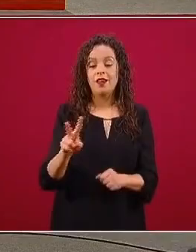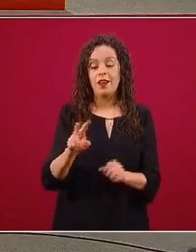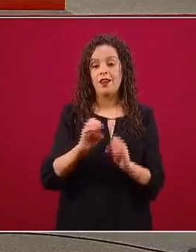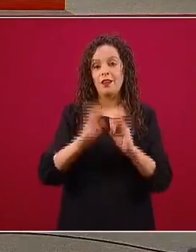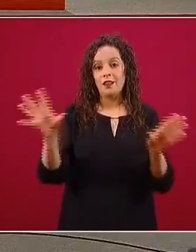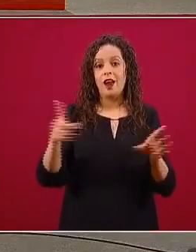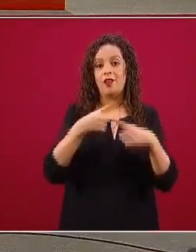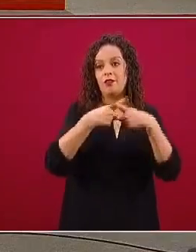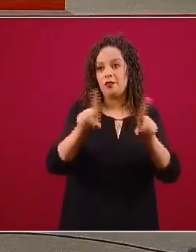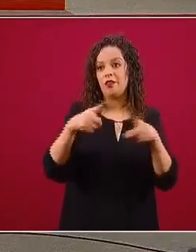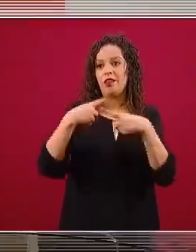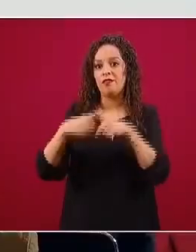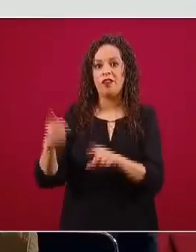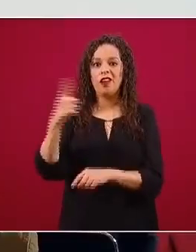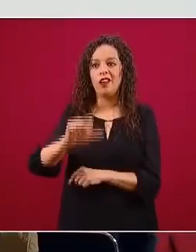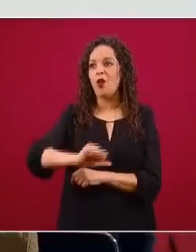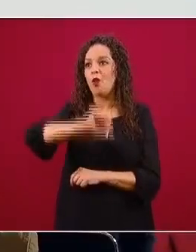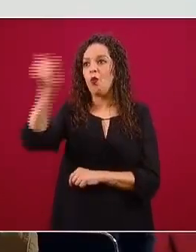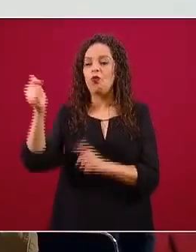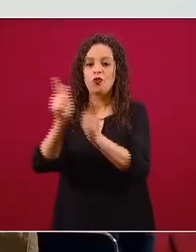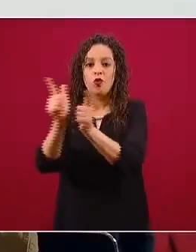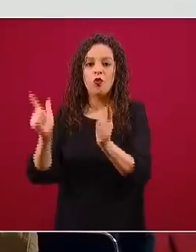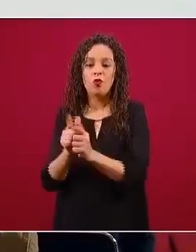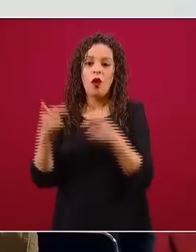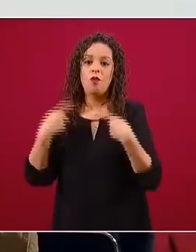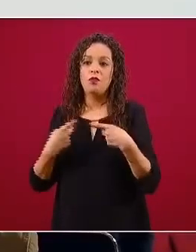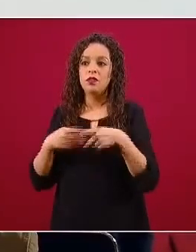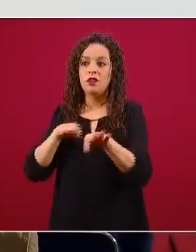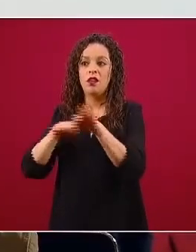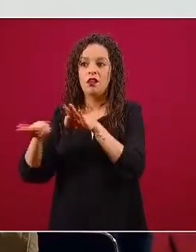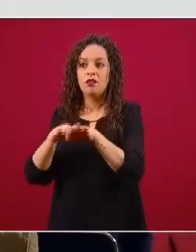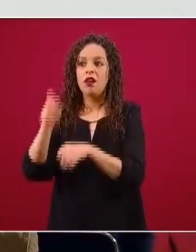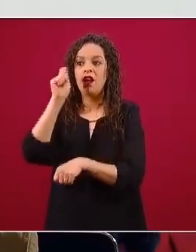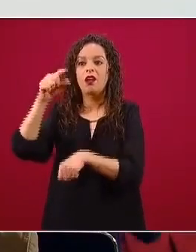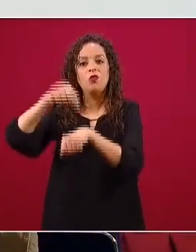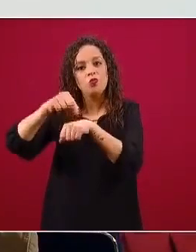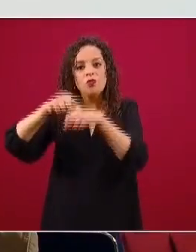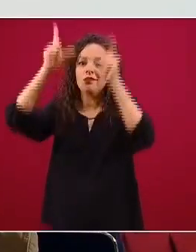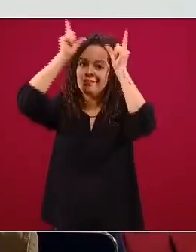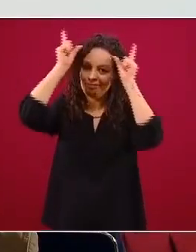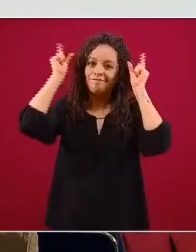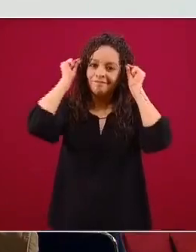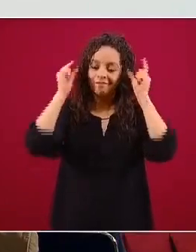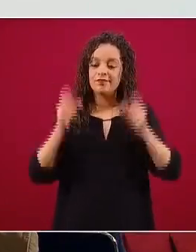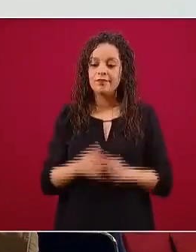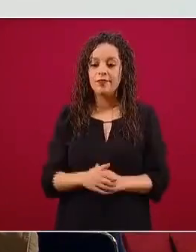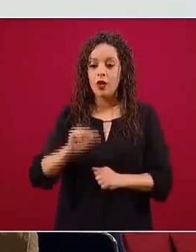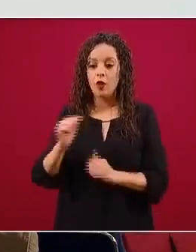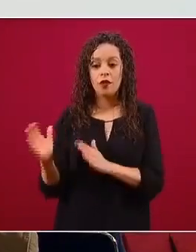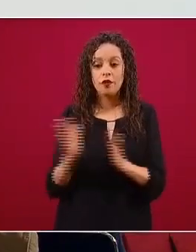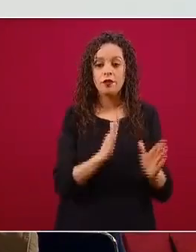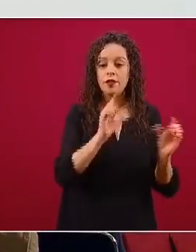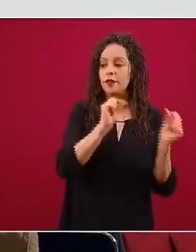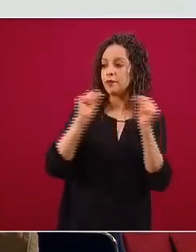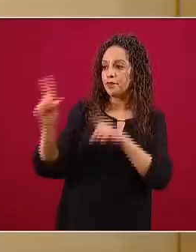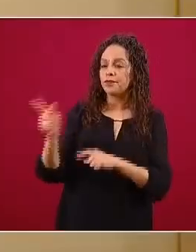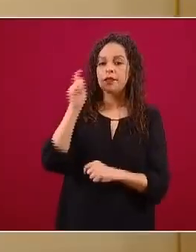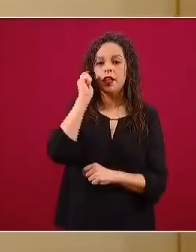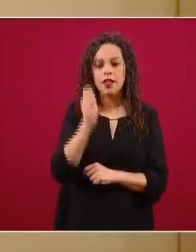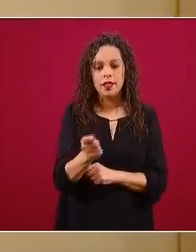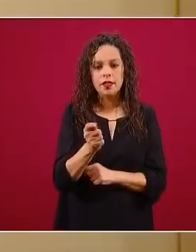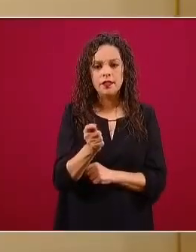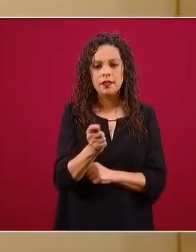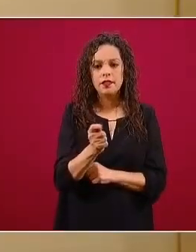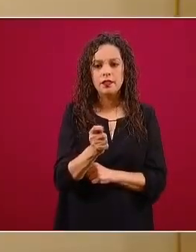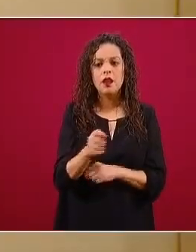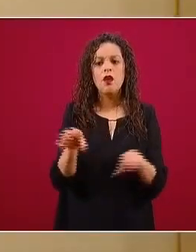relación a otros grupos de profesionistas. Veamos la siguiente diapositiva. Es la distribución de